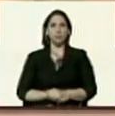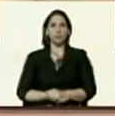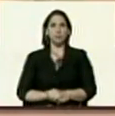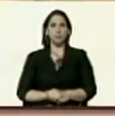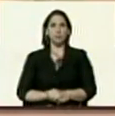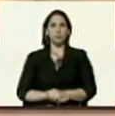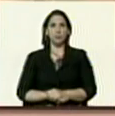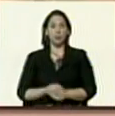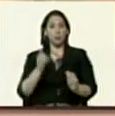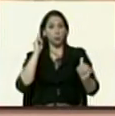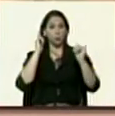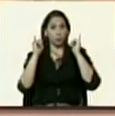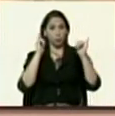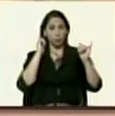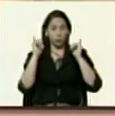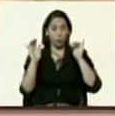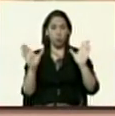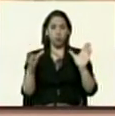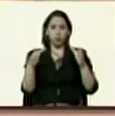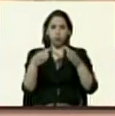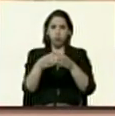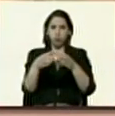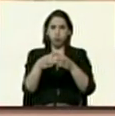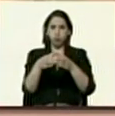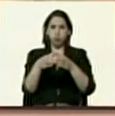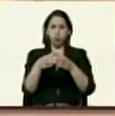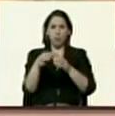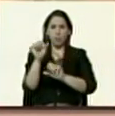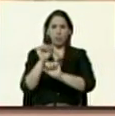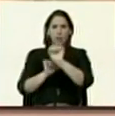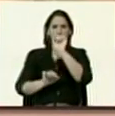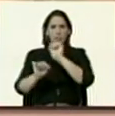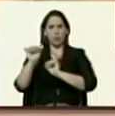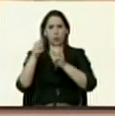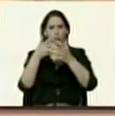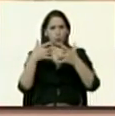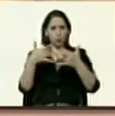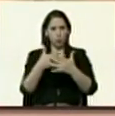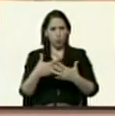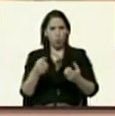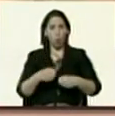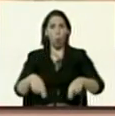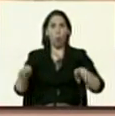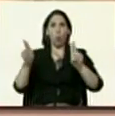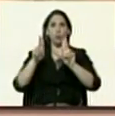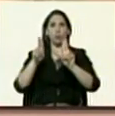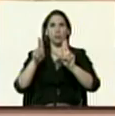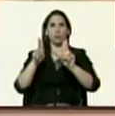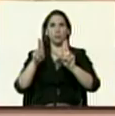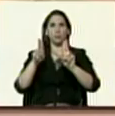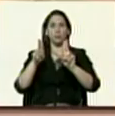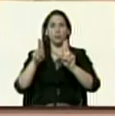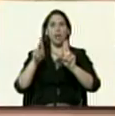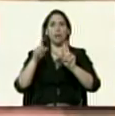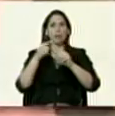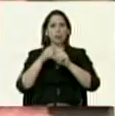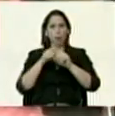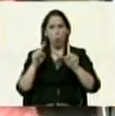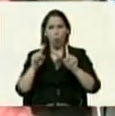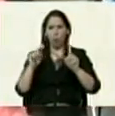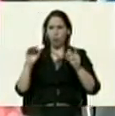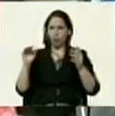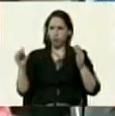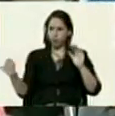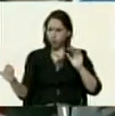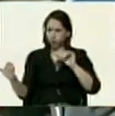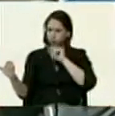la celebración de reuniones del grupo de defensores de la Carta de Naciones Unidas, y por otro lado una agenda paralela